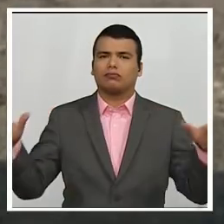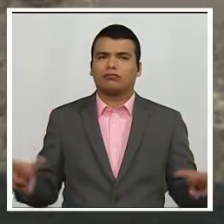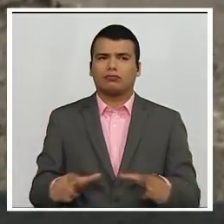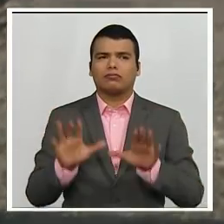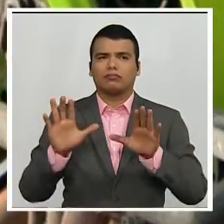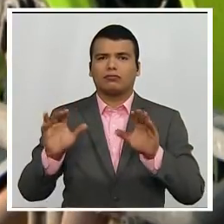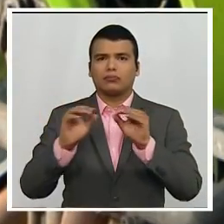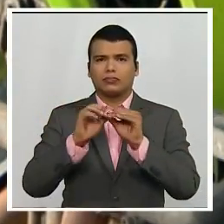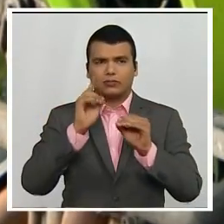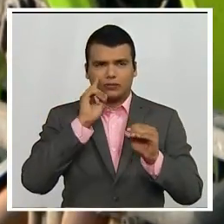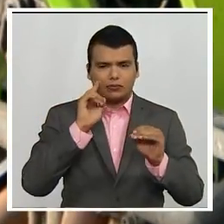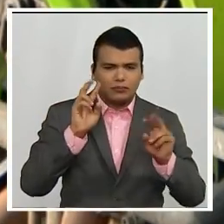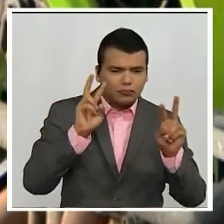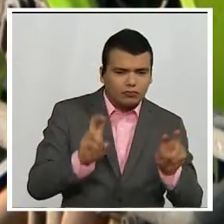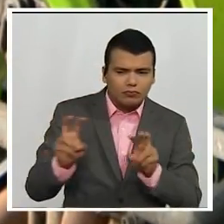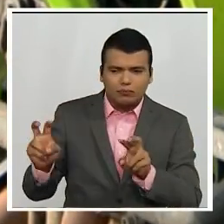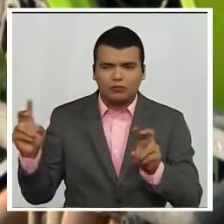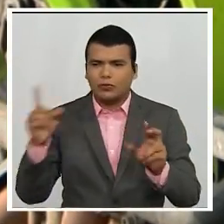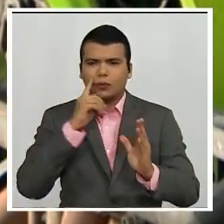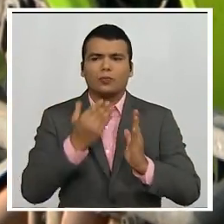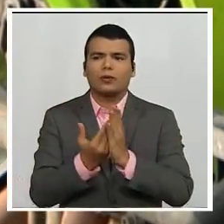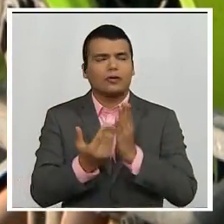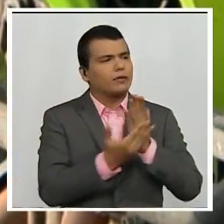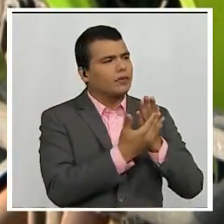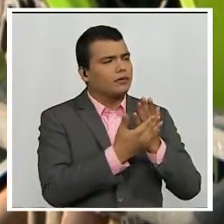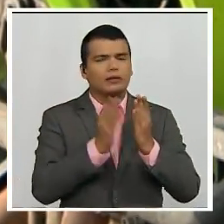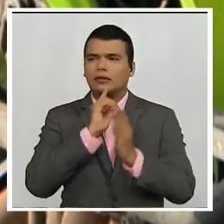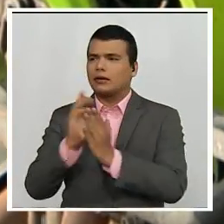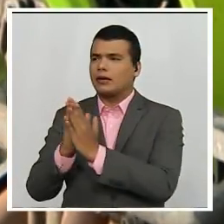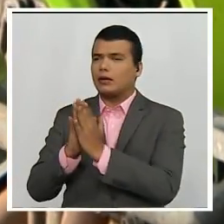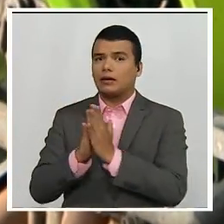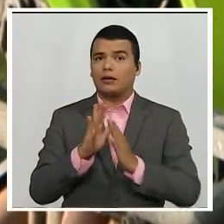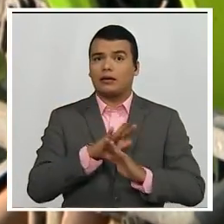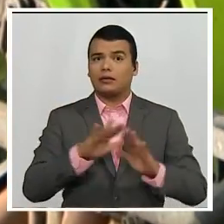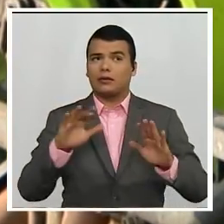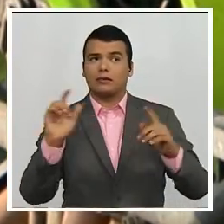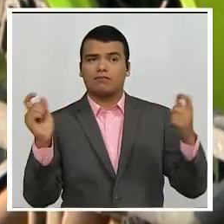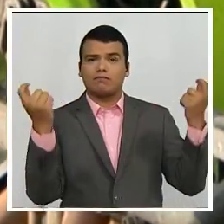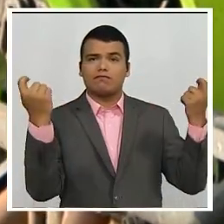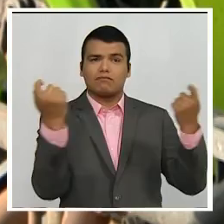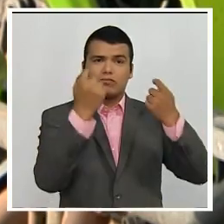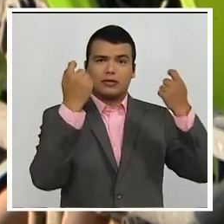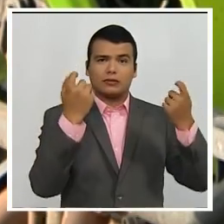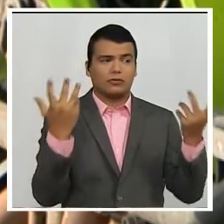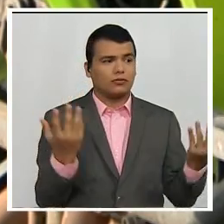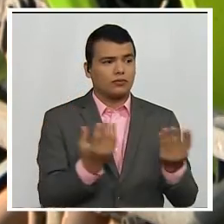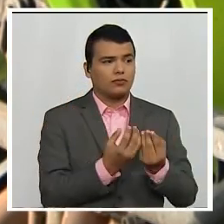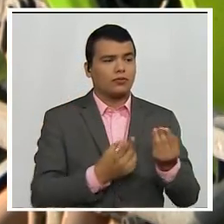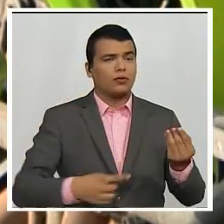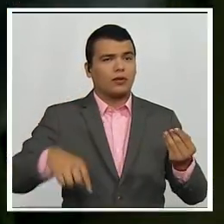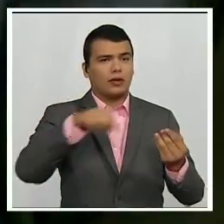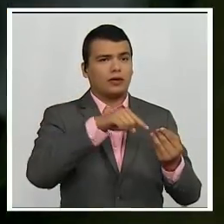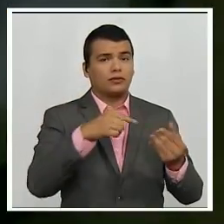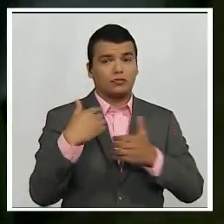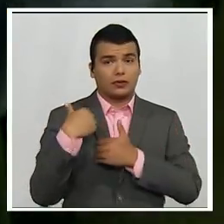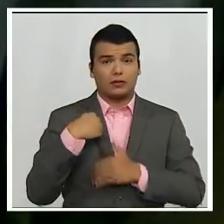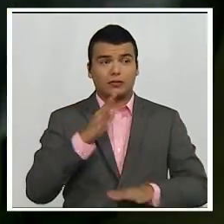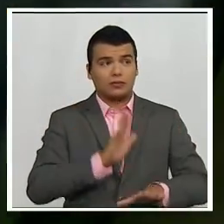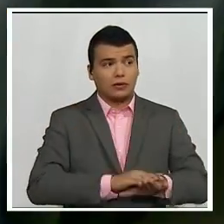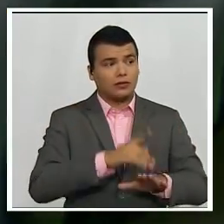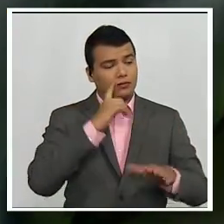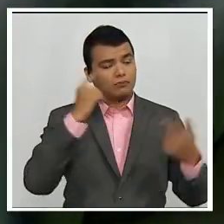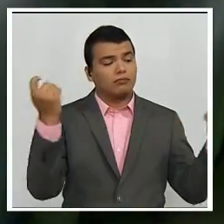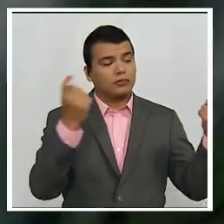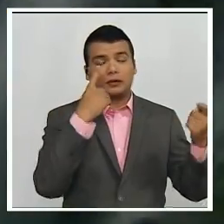recopilar pruebas y tomar testimonios posteriormente las vendían a los comisores a los responsables de este hecho y también entregaron